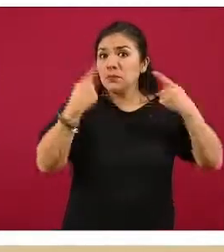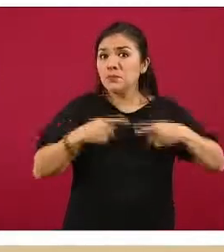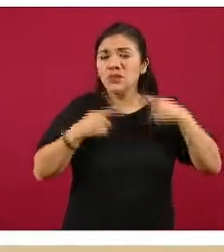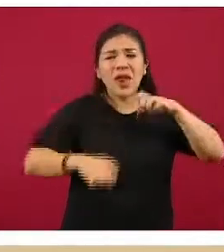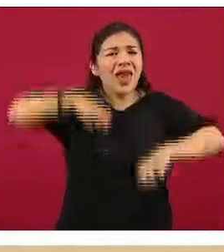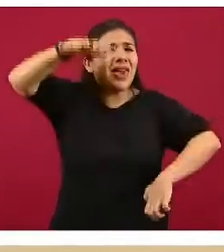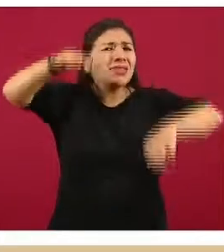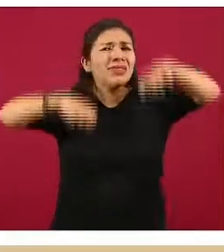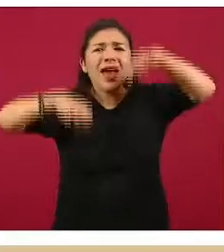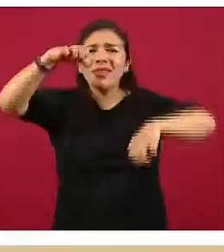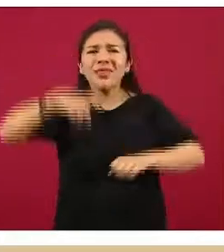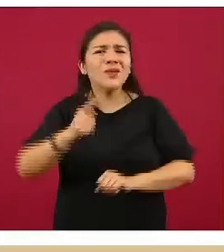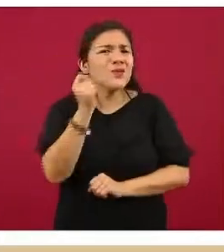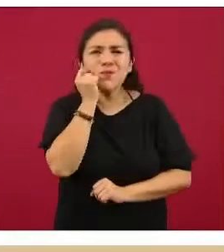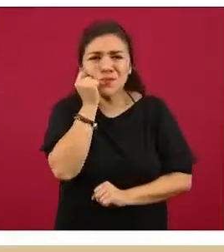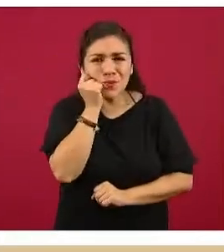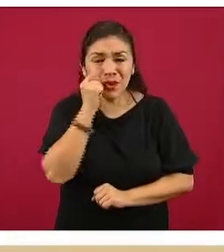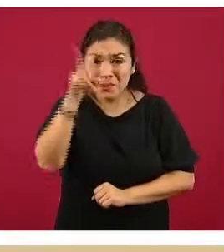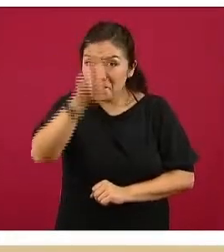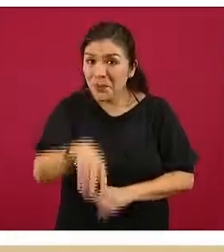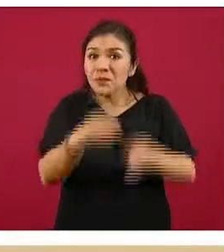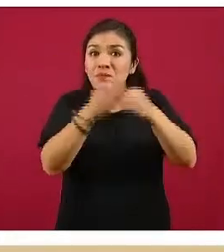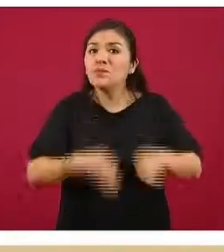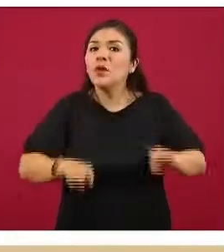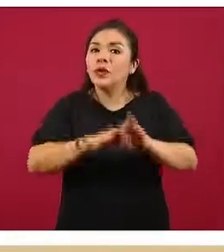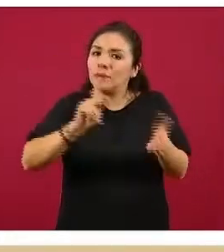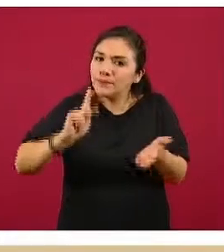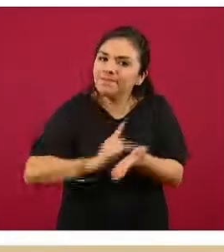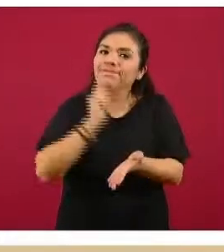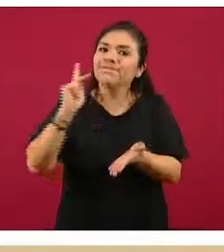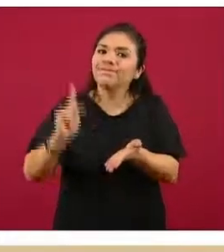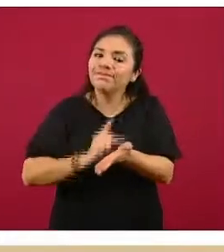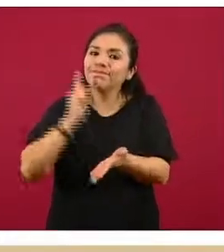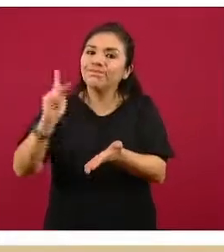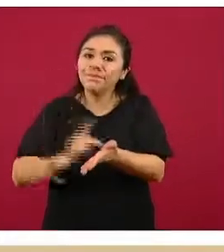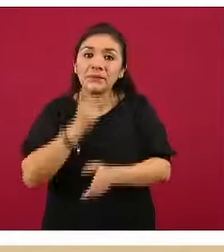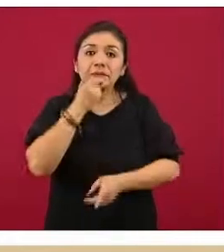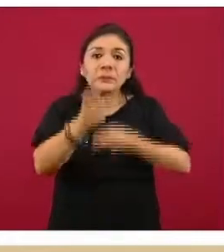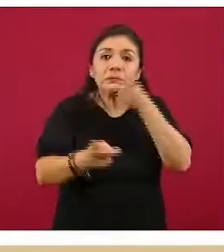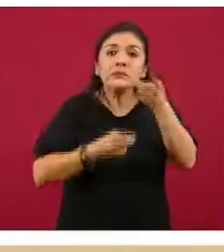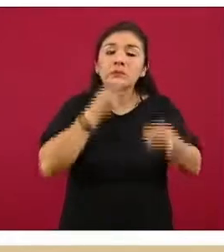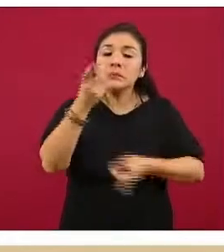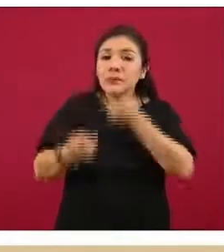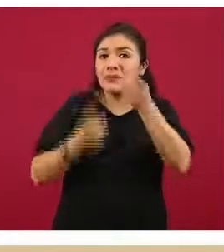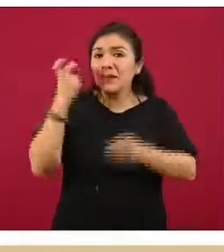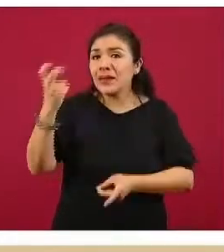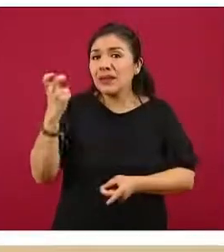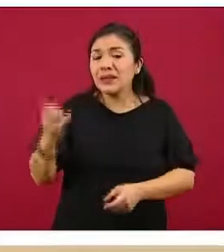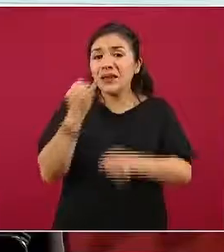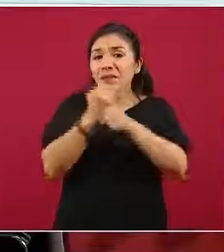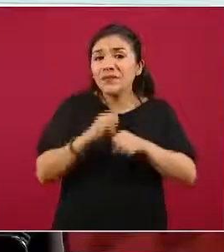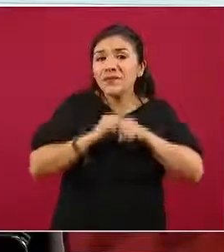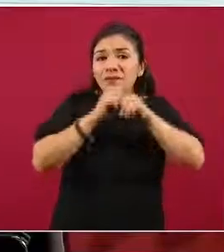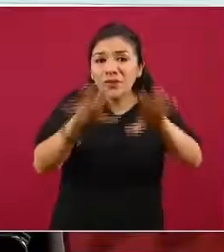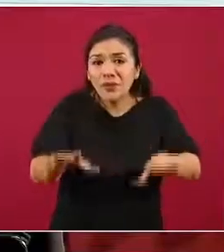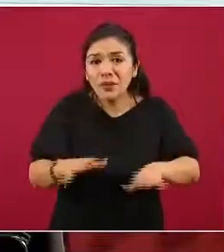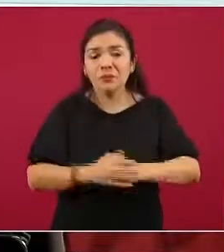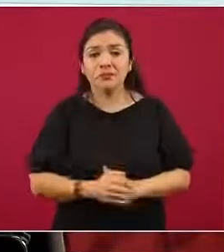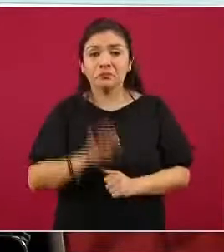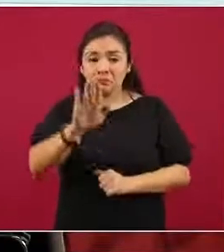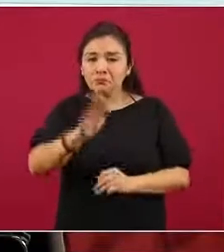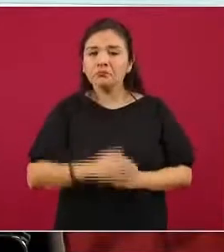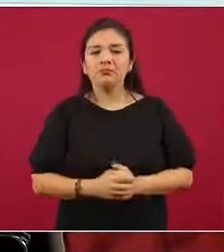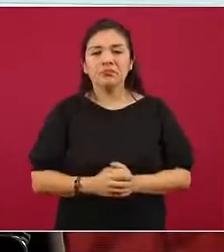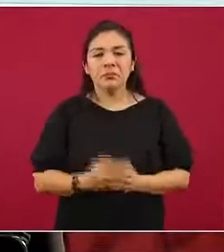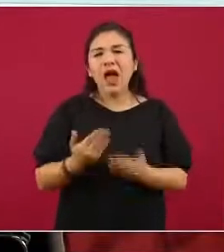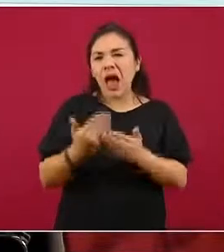las edades. Entonces es sumamente importante reiterar nuevamente estos detalles, esta información. Previamente